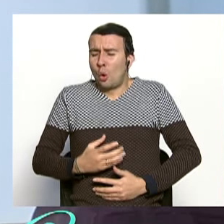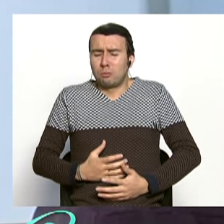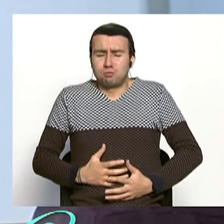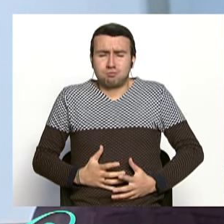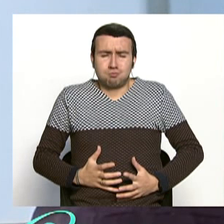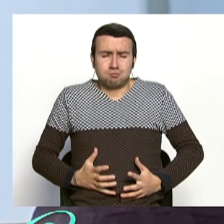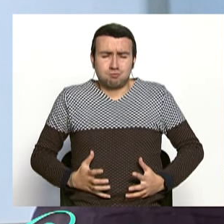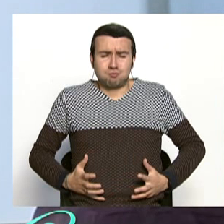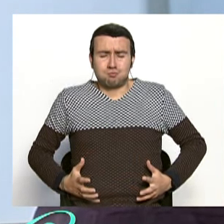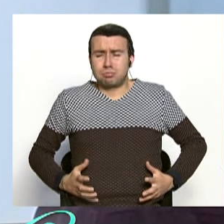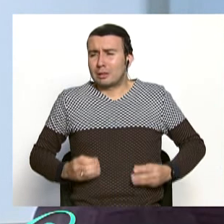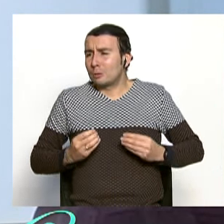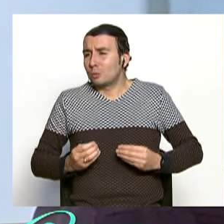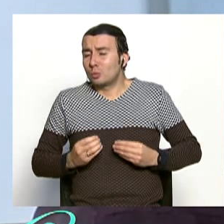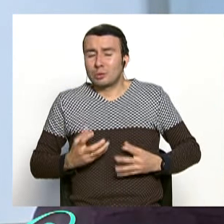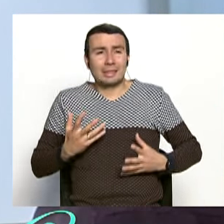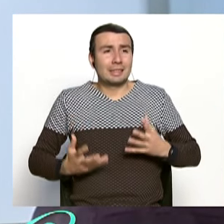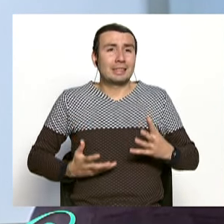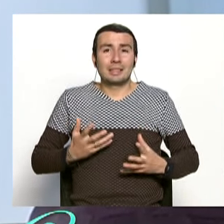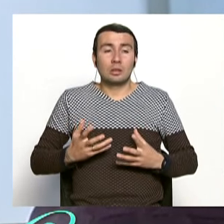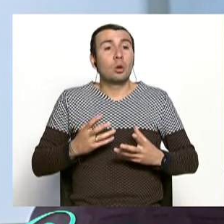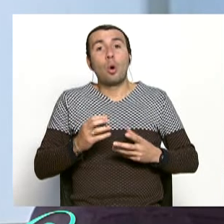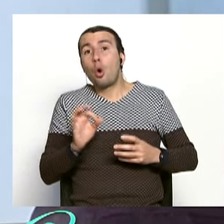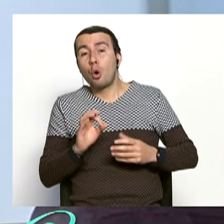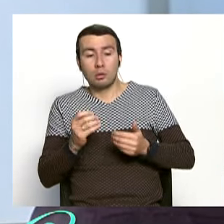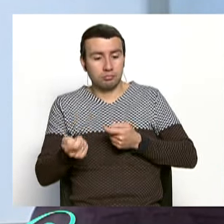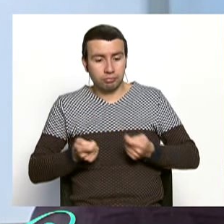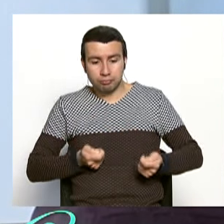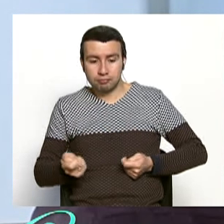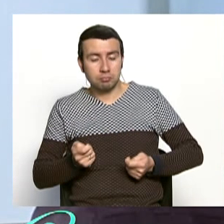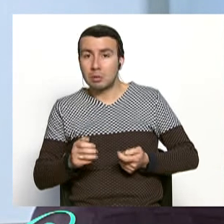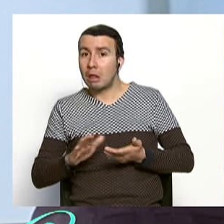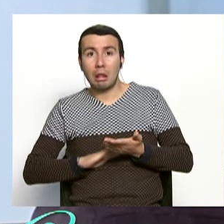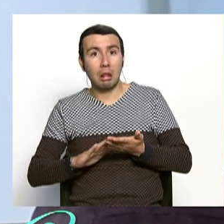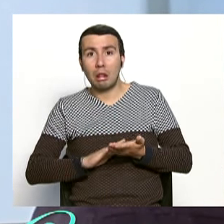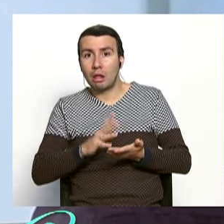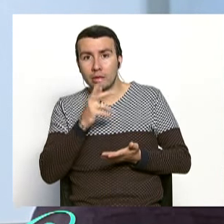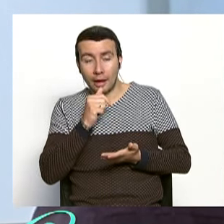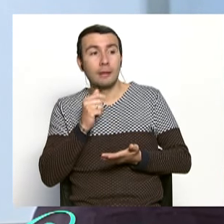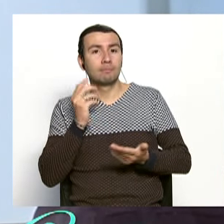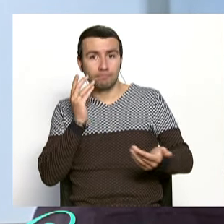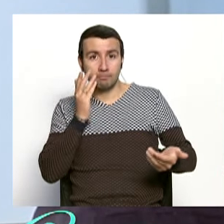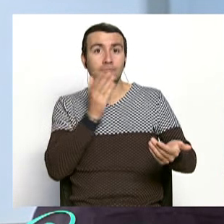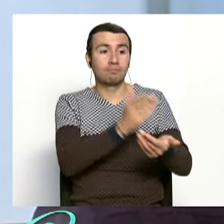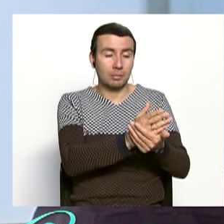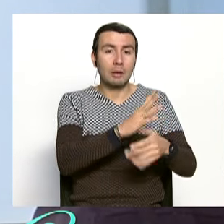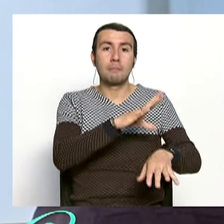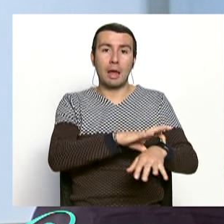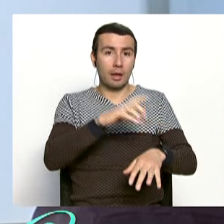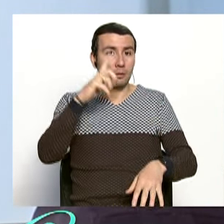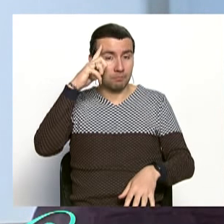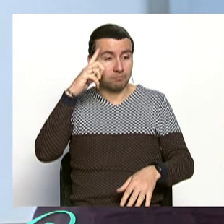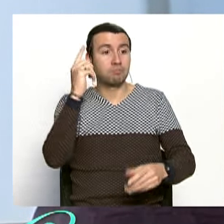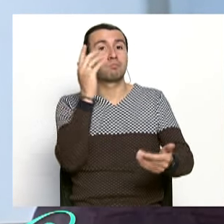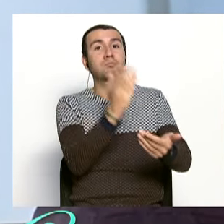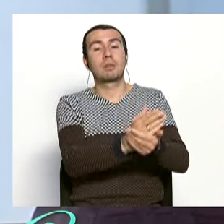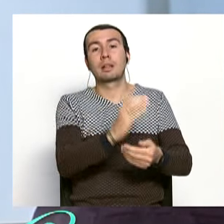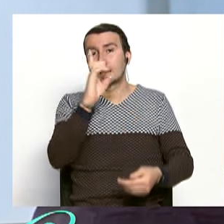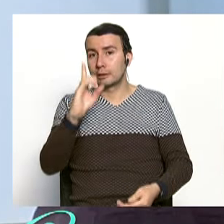donde han recibido una serie de manejos y no han sido Eh exitosos entonces